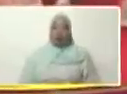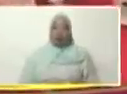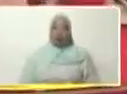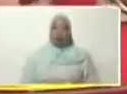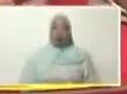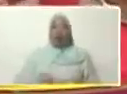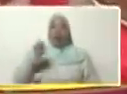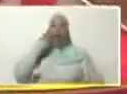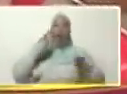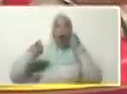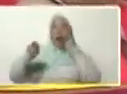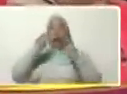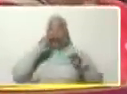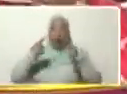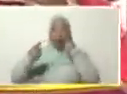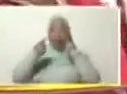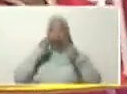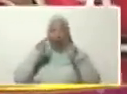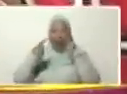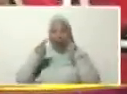¡Alerta!